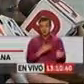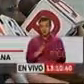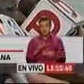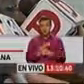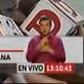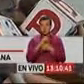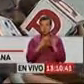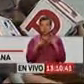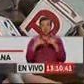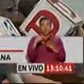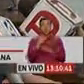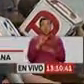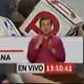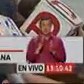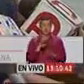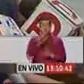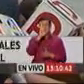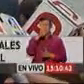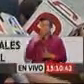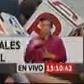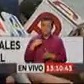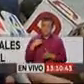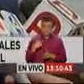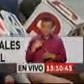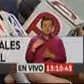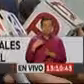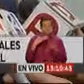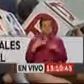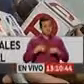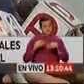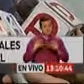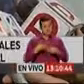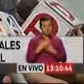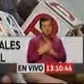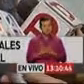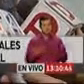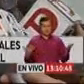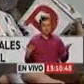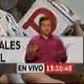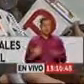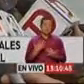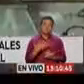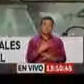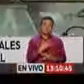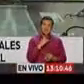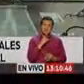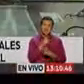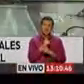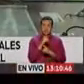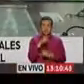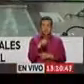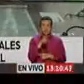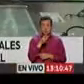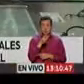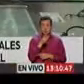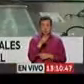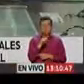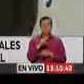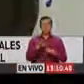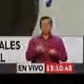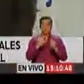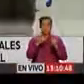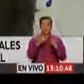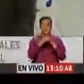yo creo que hay ecuatorianos siempre dispuestos a tomar esa misión y tenemos que estar esperanzados que suceda. Pérez Reina permaneció 6 meses